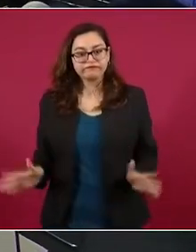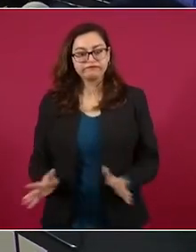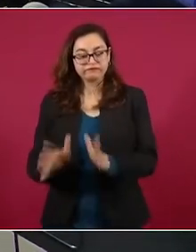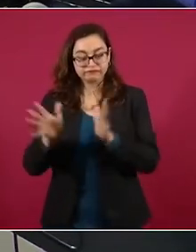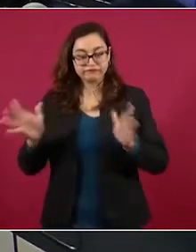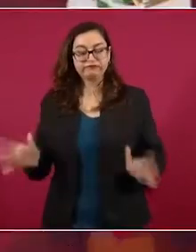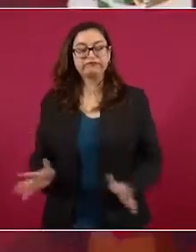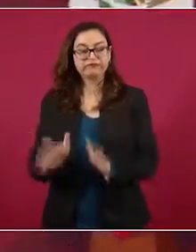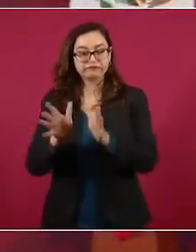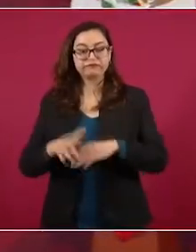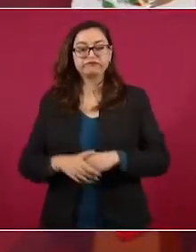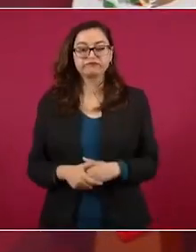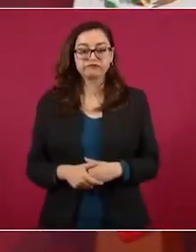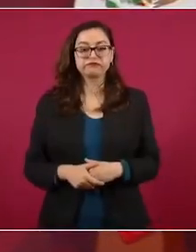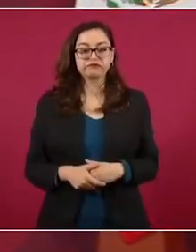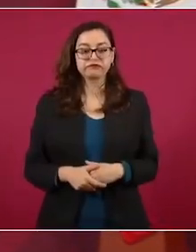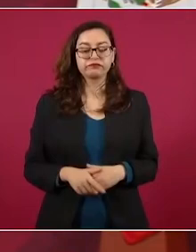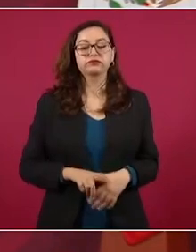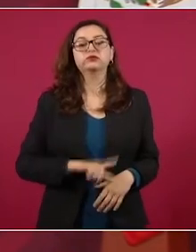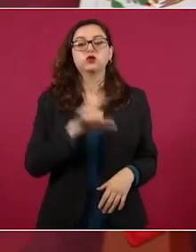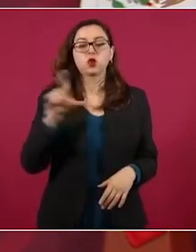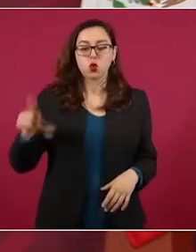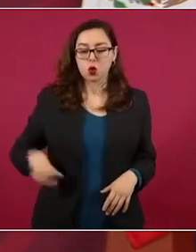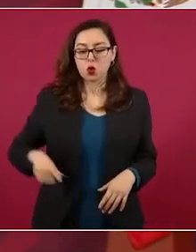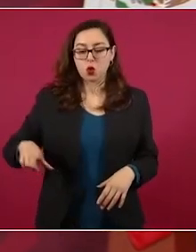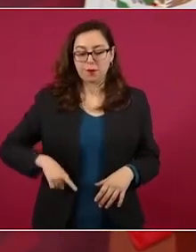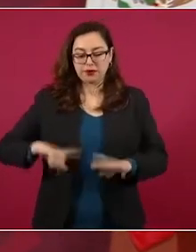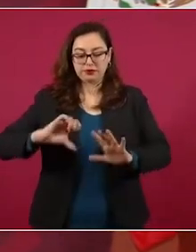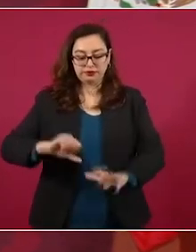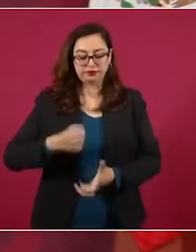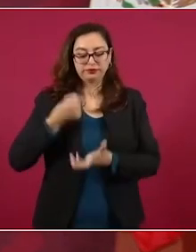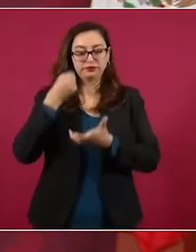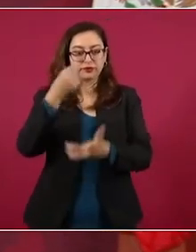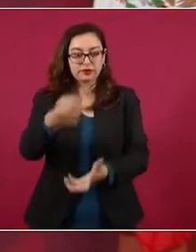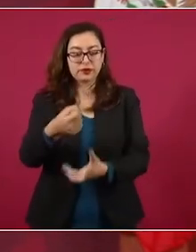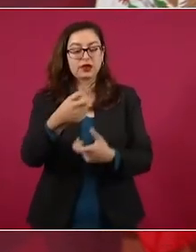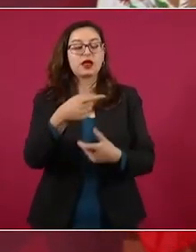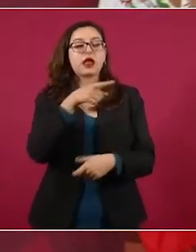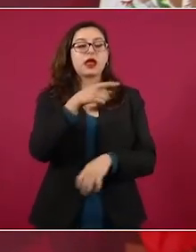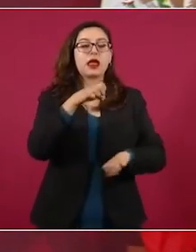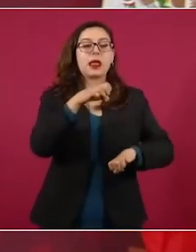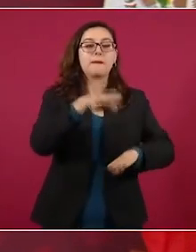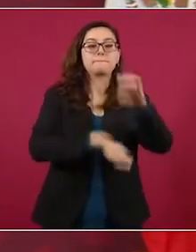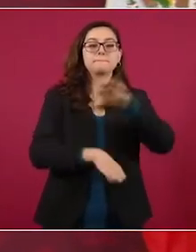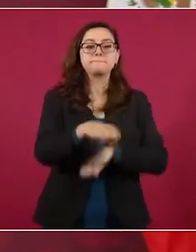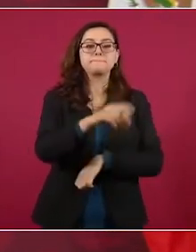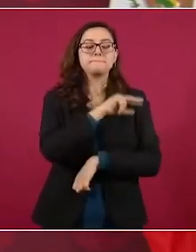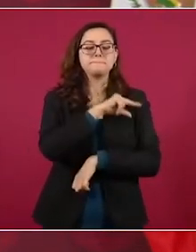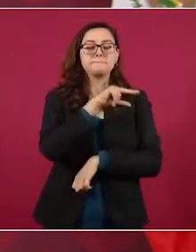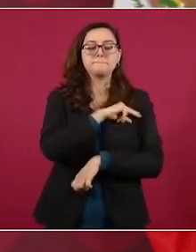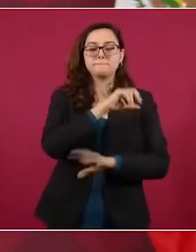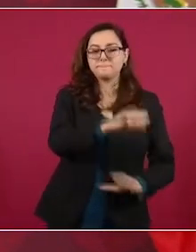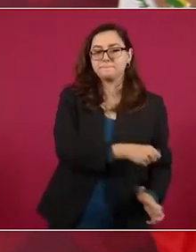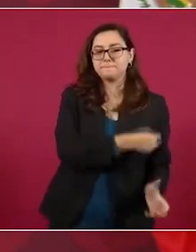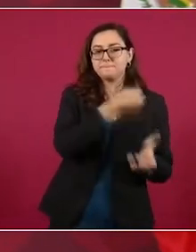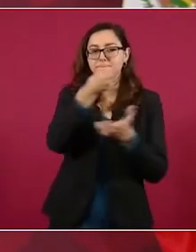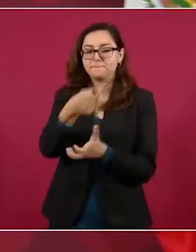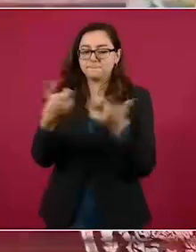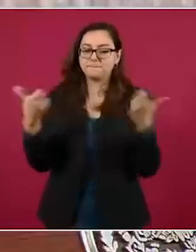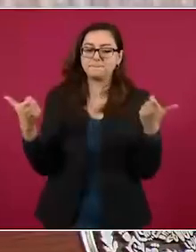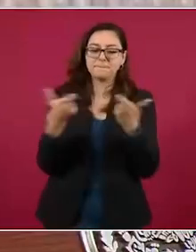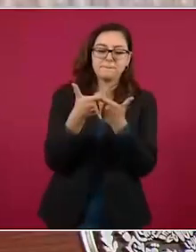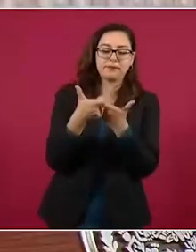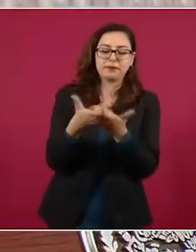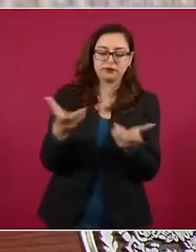inversión pública y inversión privada, mucha inversión privada